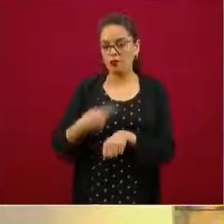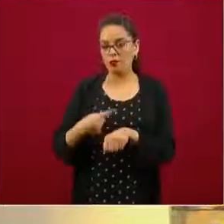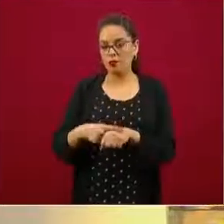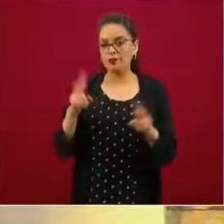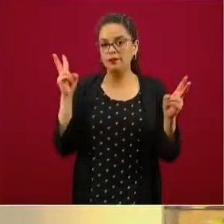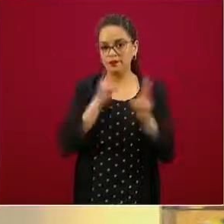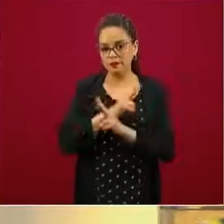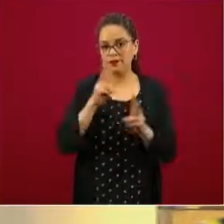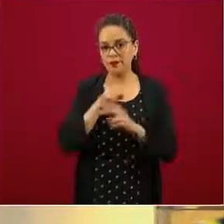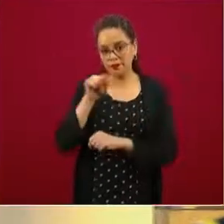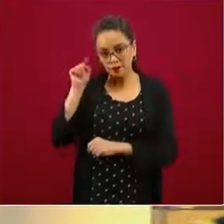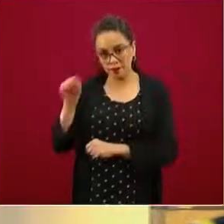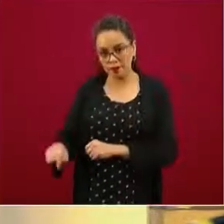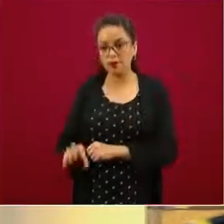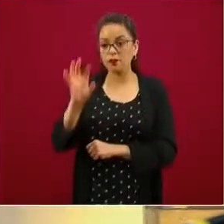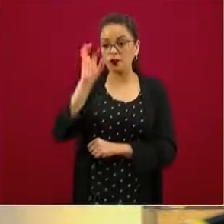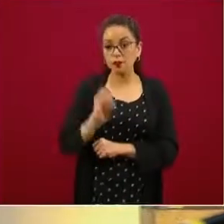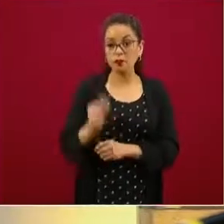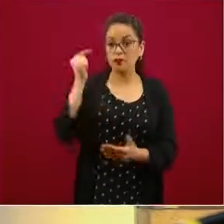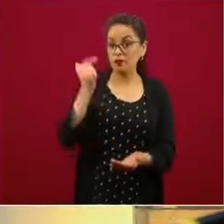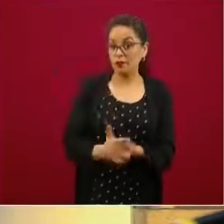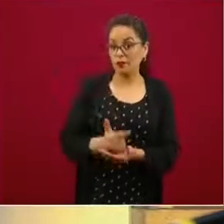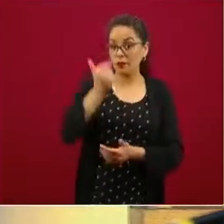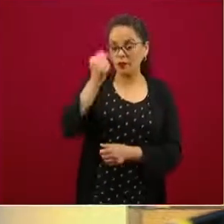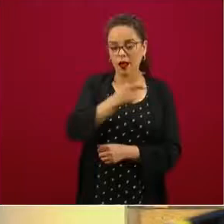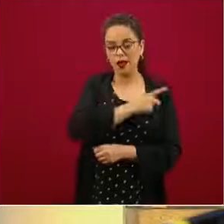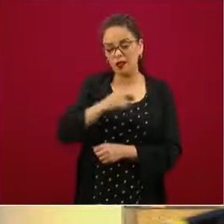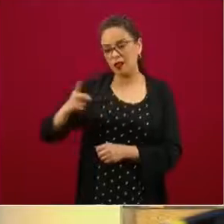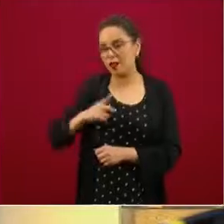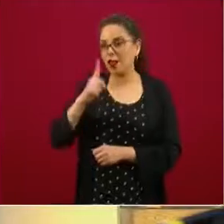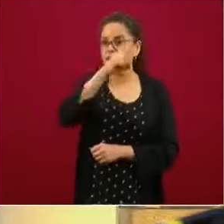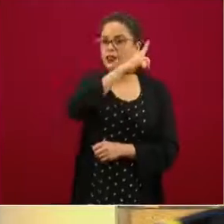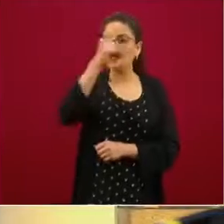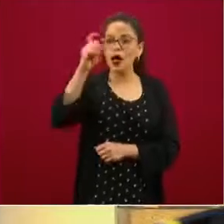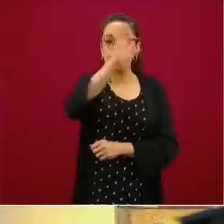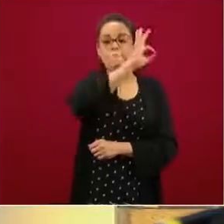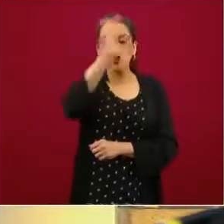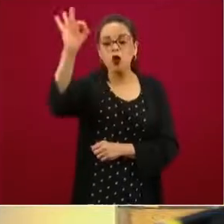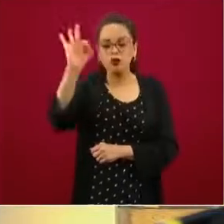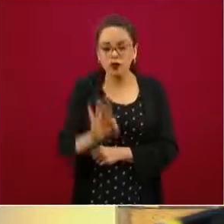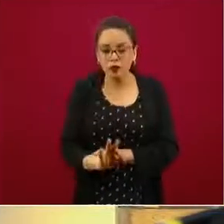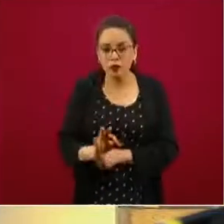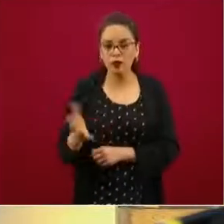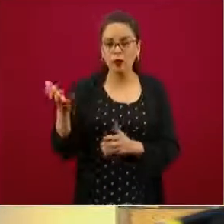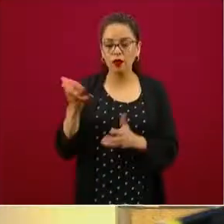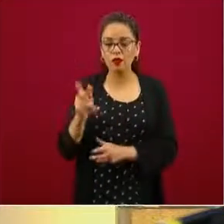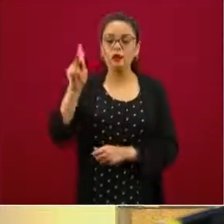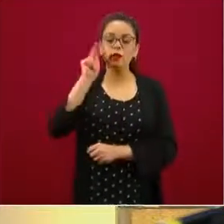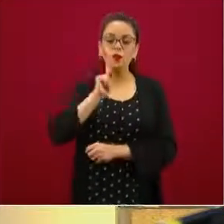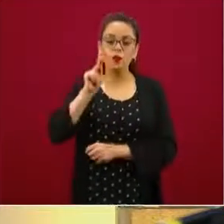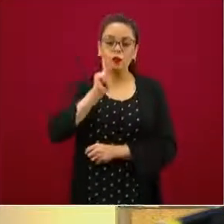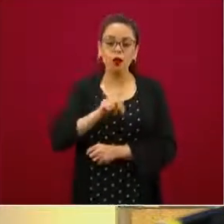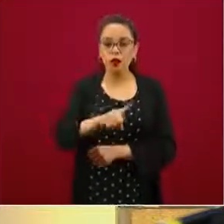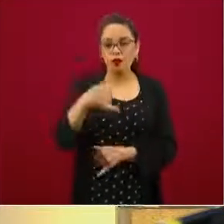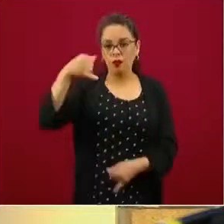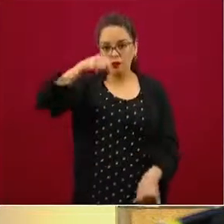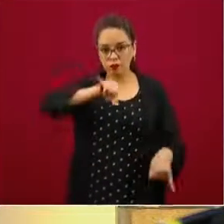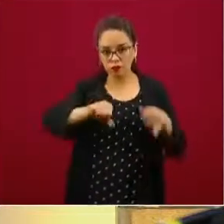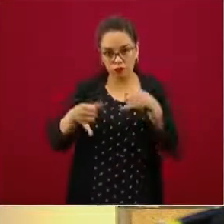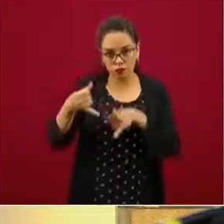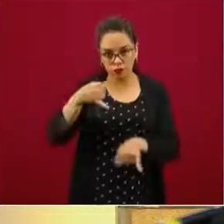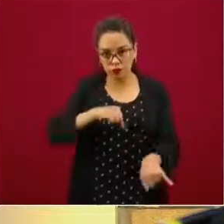caso grave, al 100% se le deben hacer pruebas de laboratorio, tomarles la muestra correspondiente.